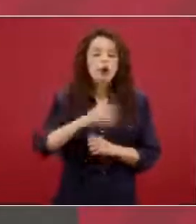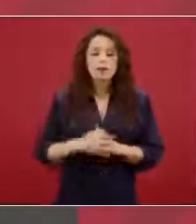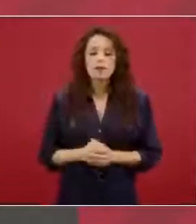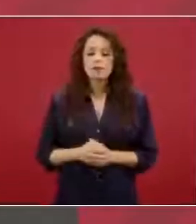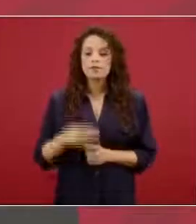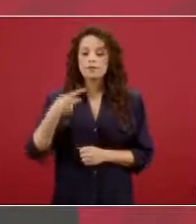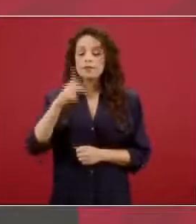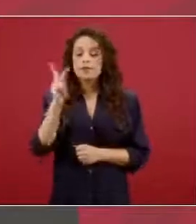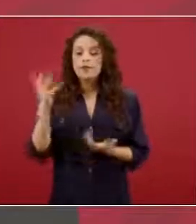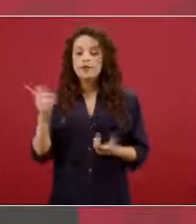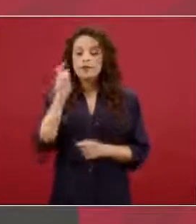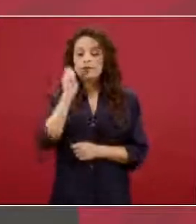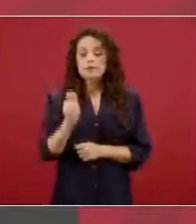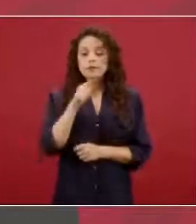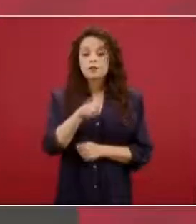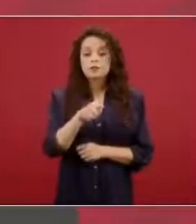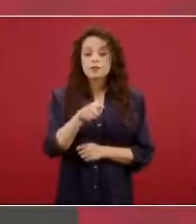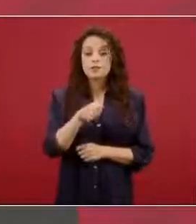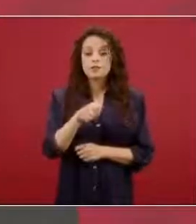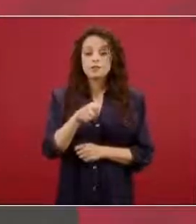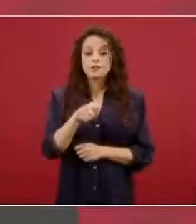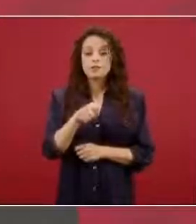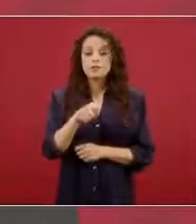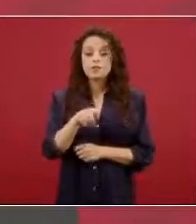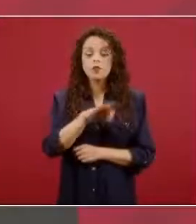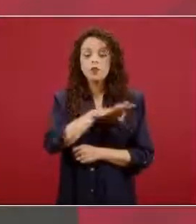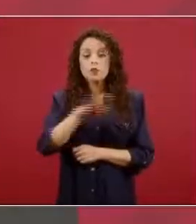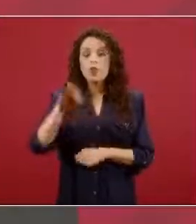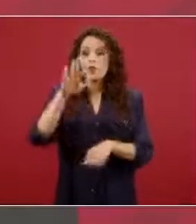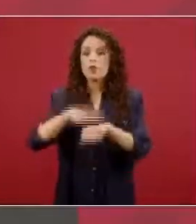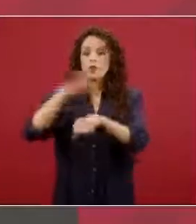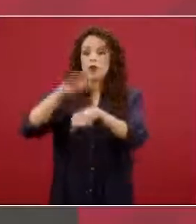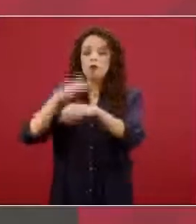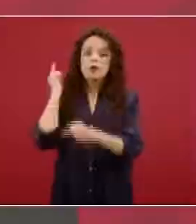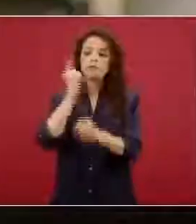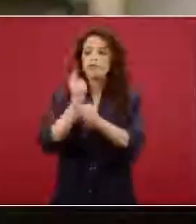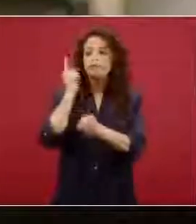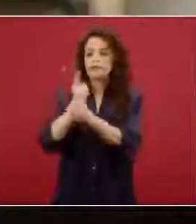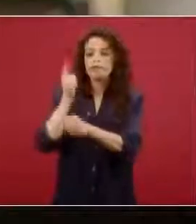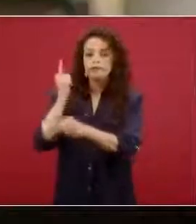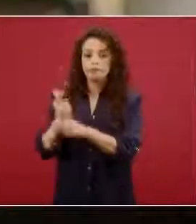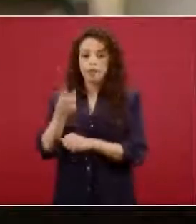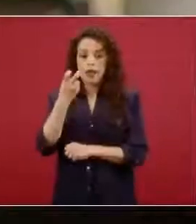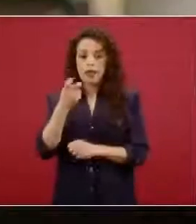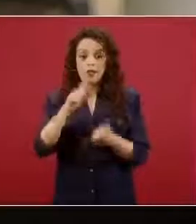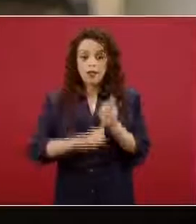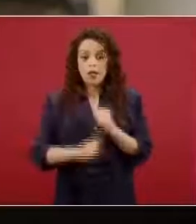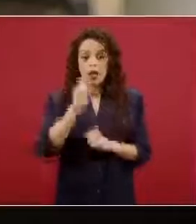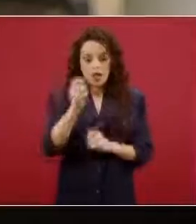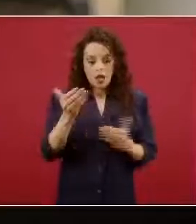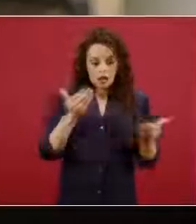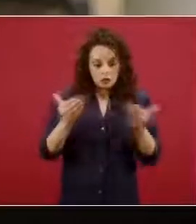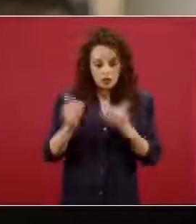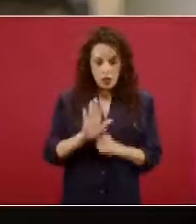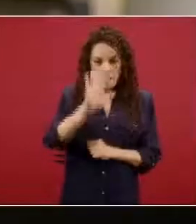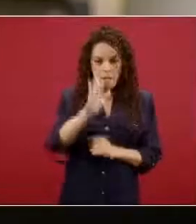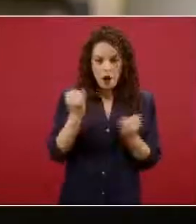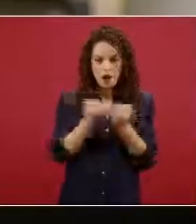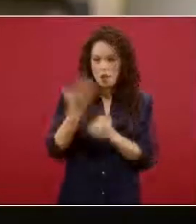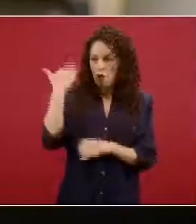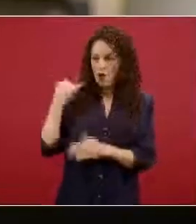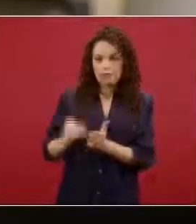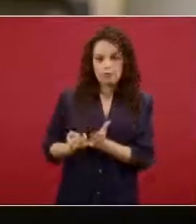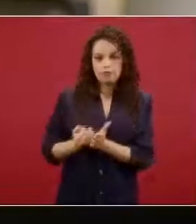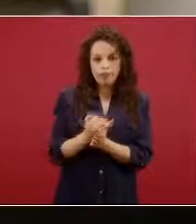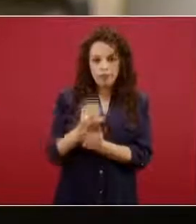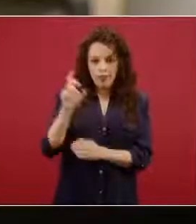se puede generar una mayor sensibilidad de detección. Esto es semejante a nuestra decisión recientemente comentada por el doctor Ryan,